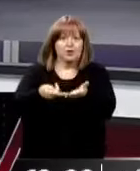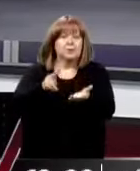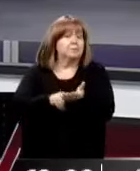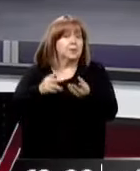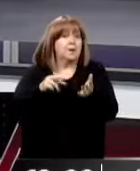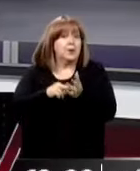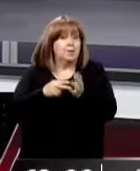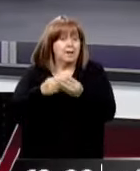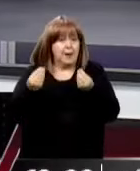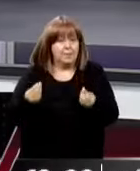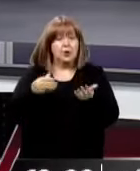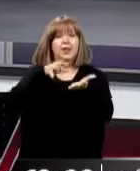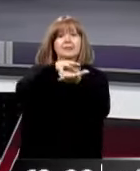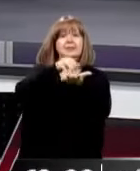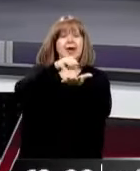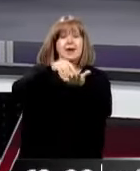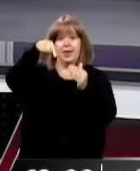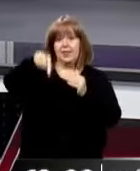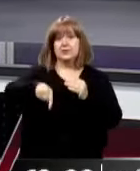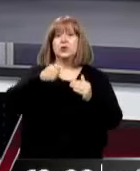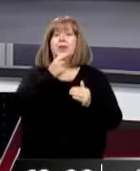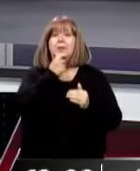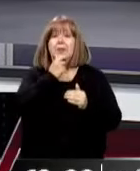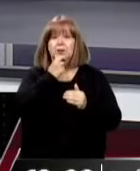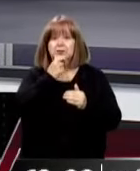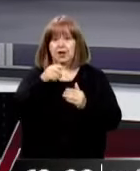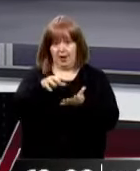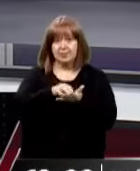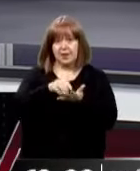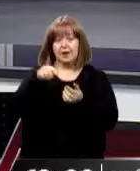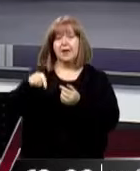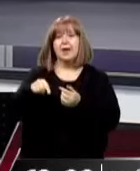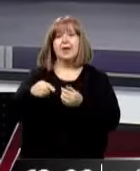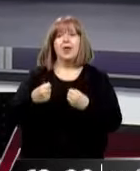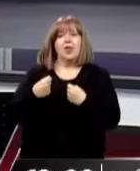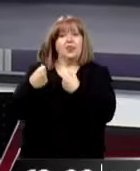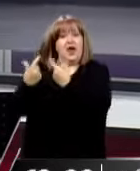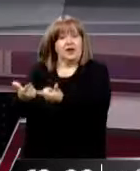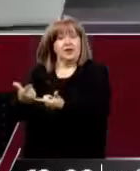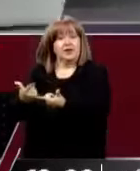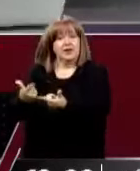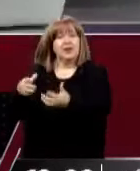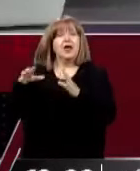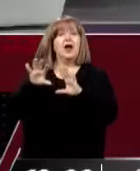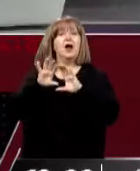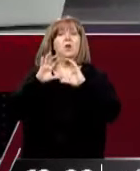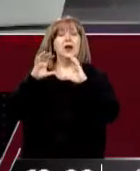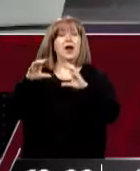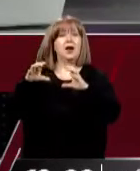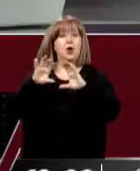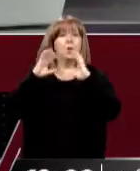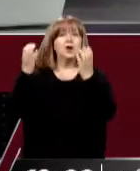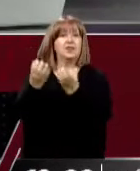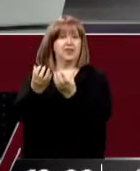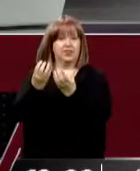Tiene que ver con una cesión de tierras del sur provincial mendocino a comunidades mapuches, Pablo. Exactamente, y esto